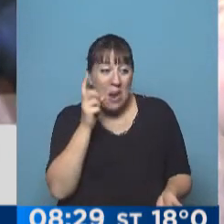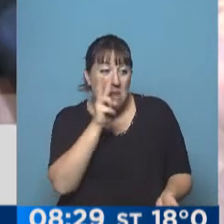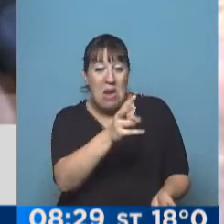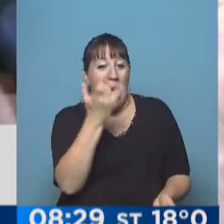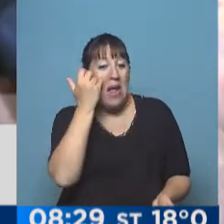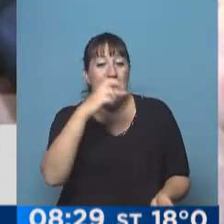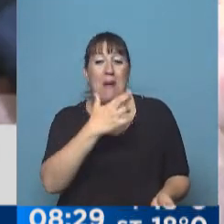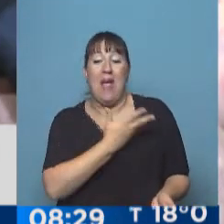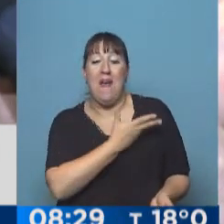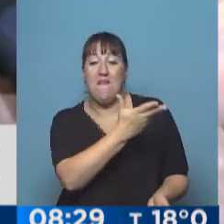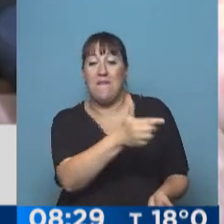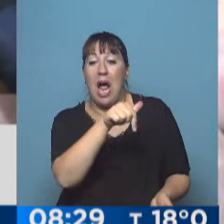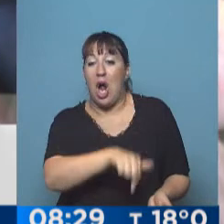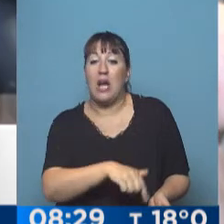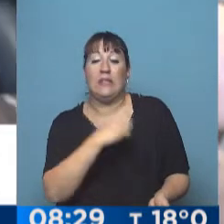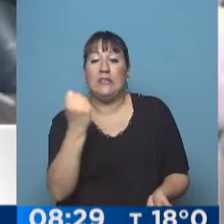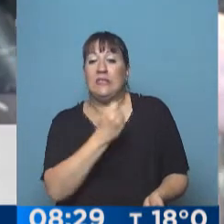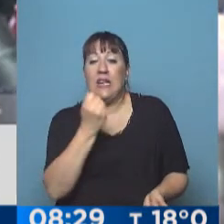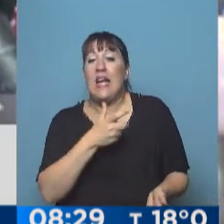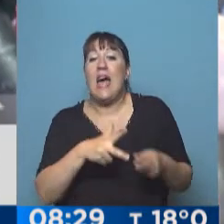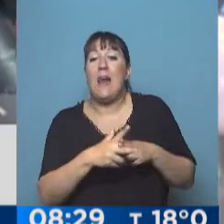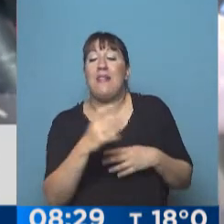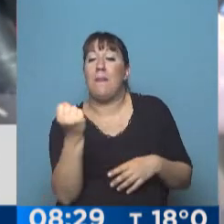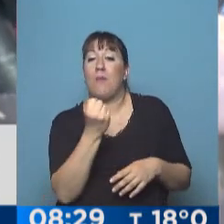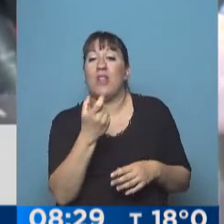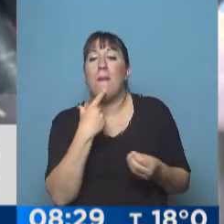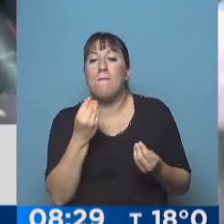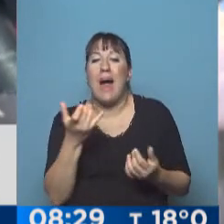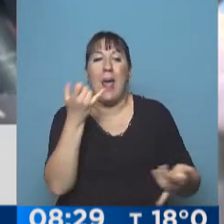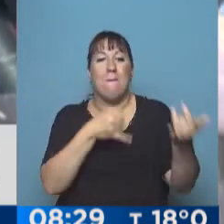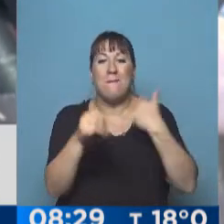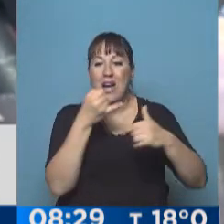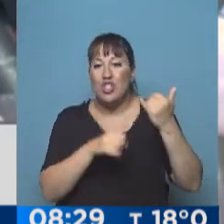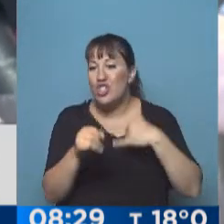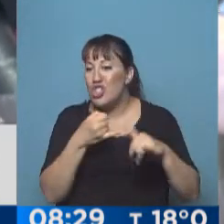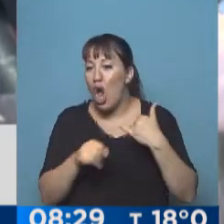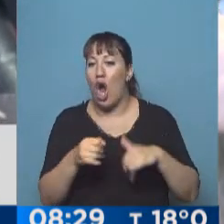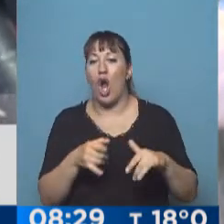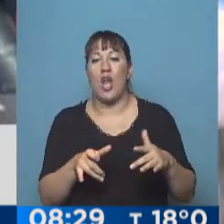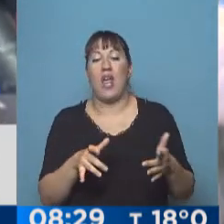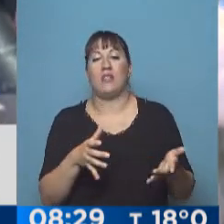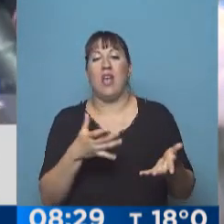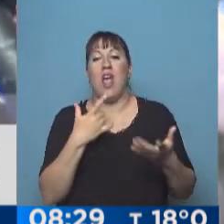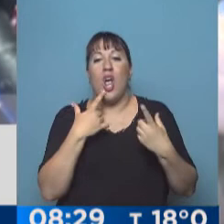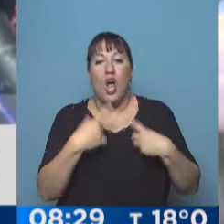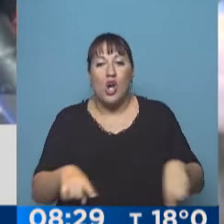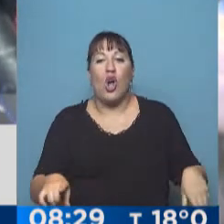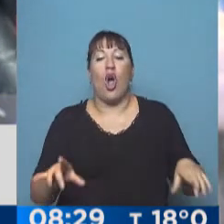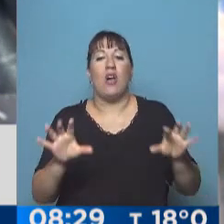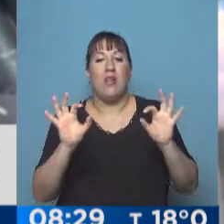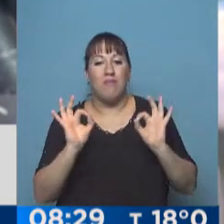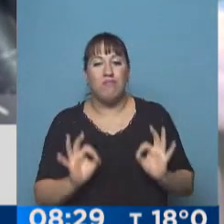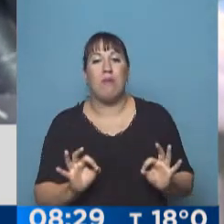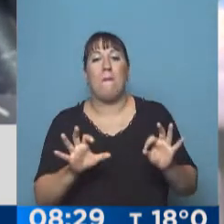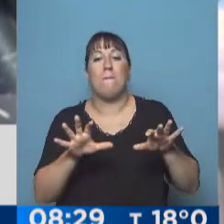querido hacer y lo que le están sacando una herramienta fundamental para poder traer inversiones y hacer las extracciones que nos corresponden y